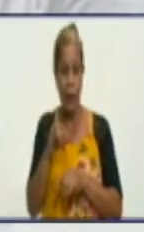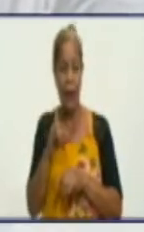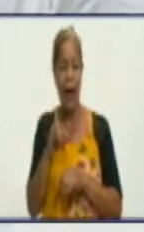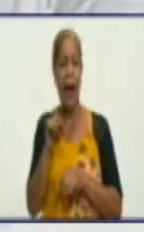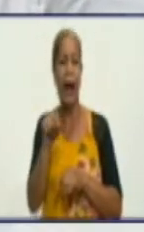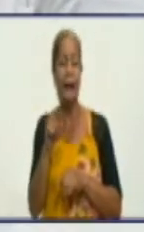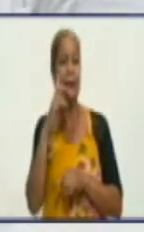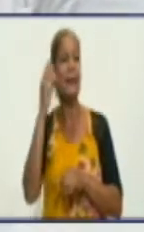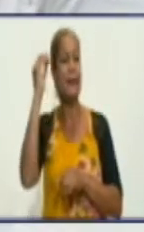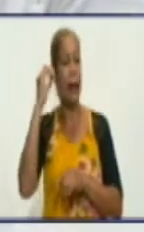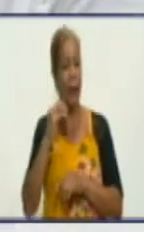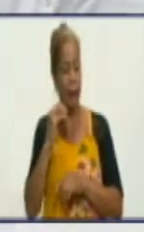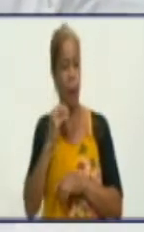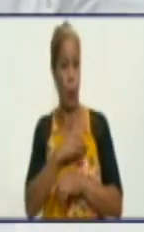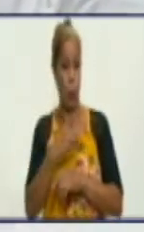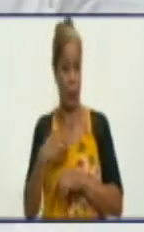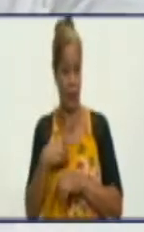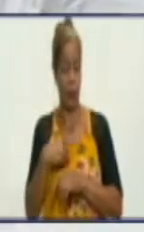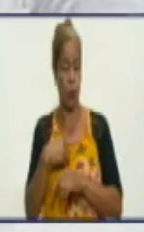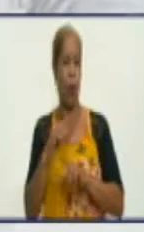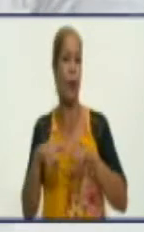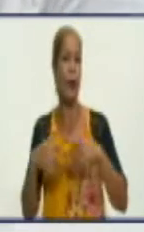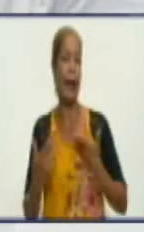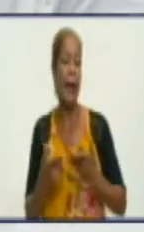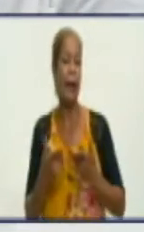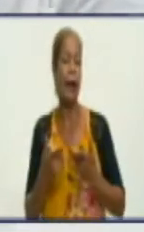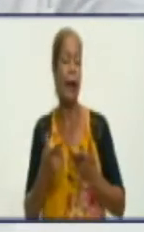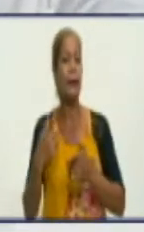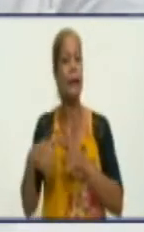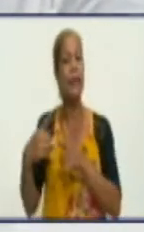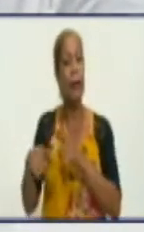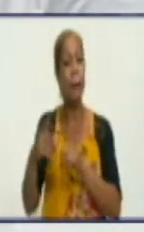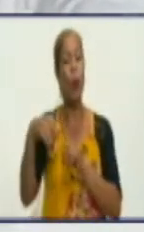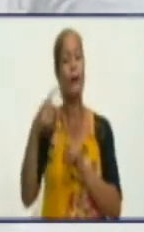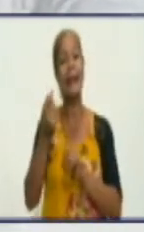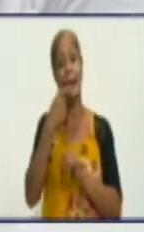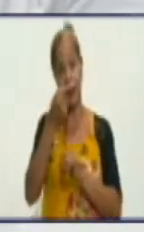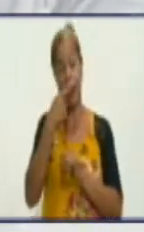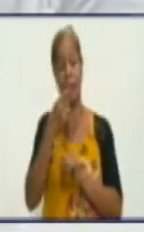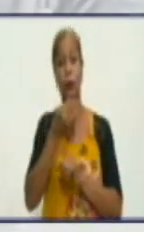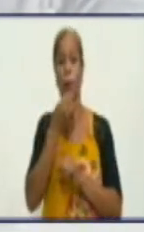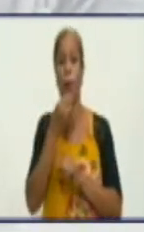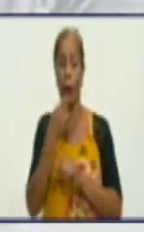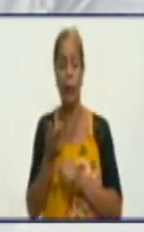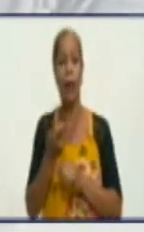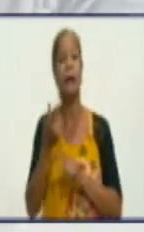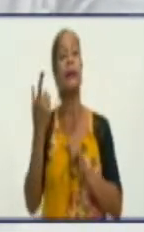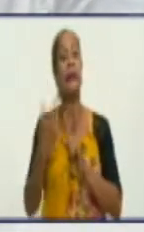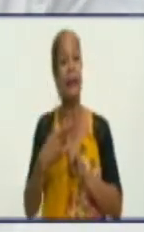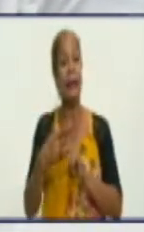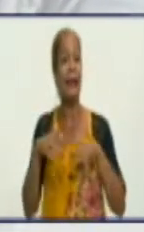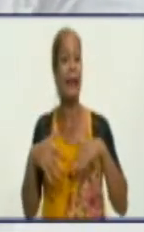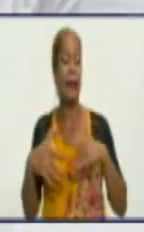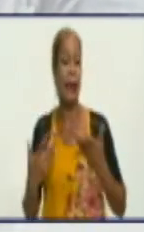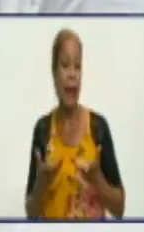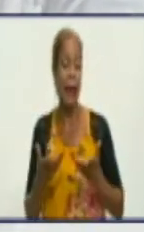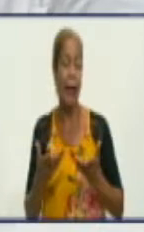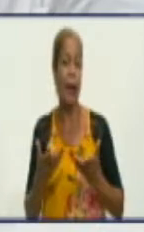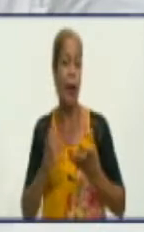médicos qué tipo de farmacología podemos usar, qué tipo de tratamiento puede llevar este paciente y qué tipo de complicaciones pueden inclusive aparecer